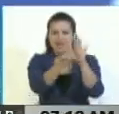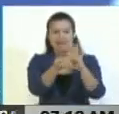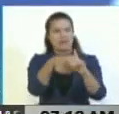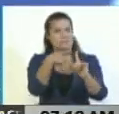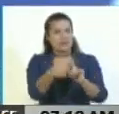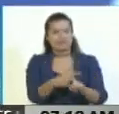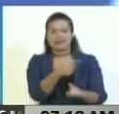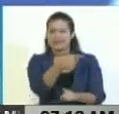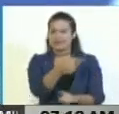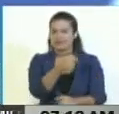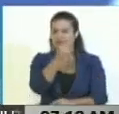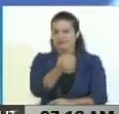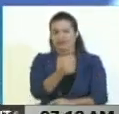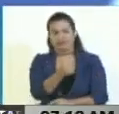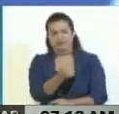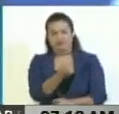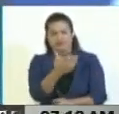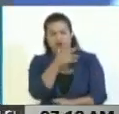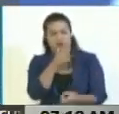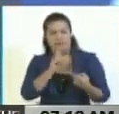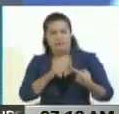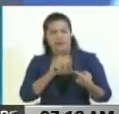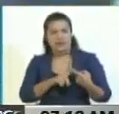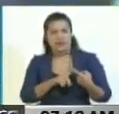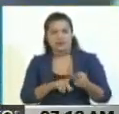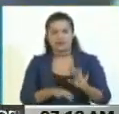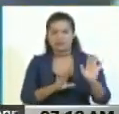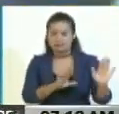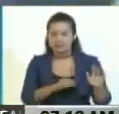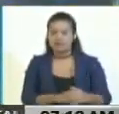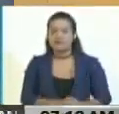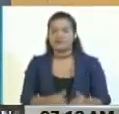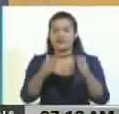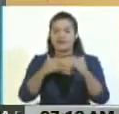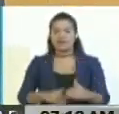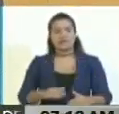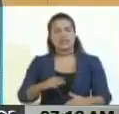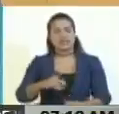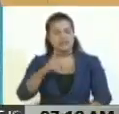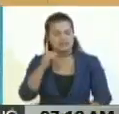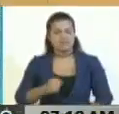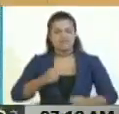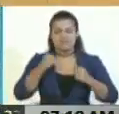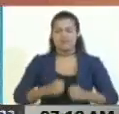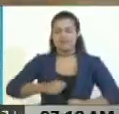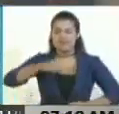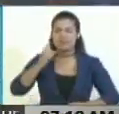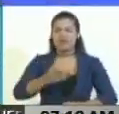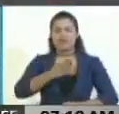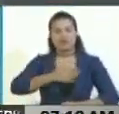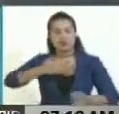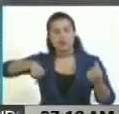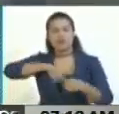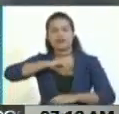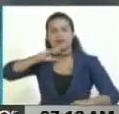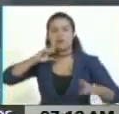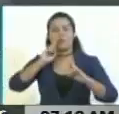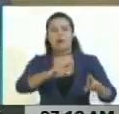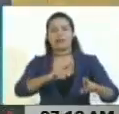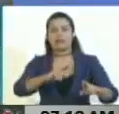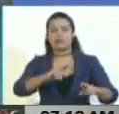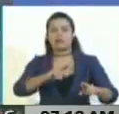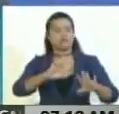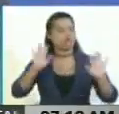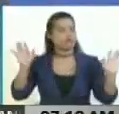e implacable. Implacable también debía y debe ser nuestra respuesta. No había